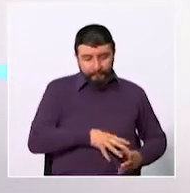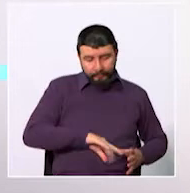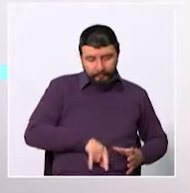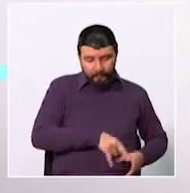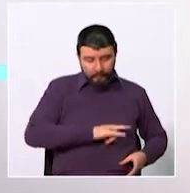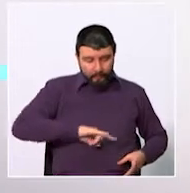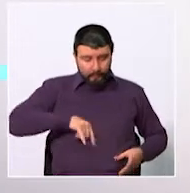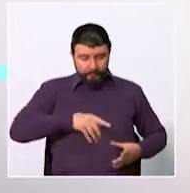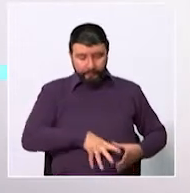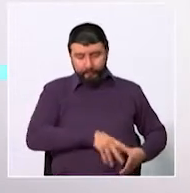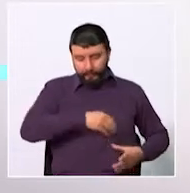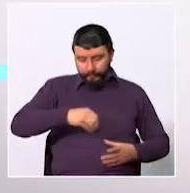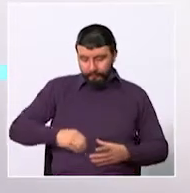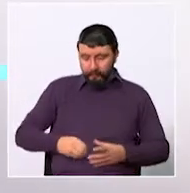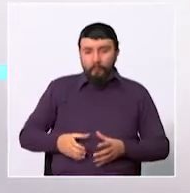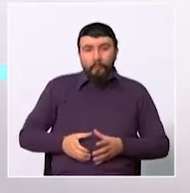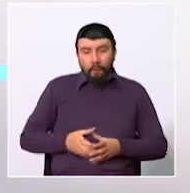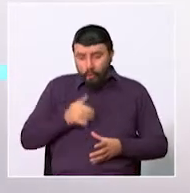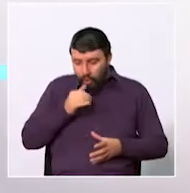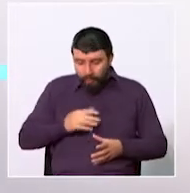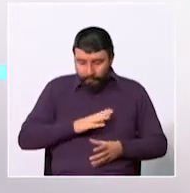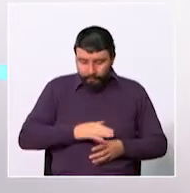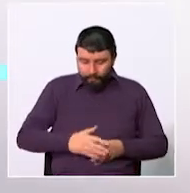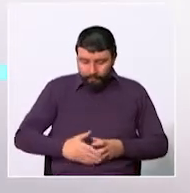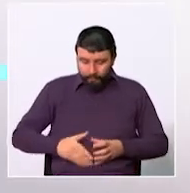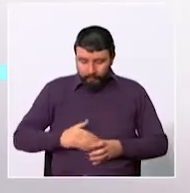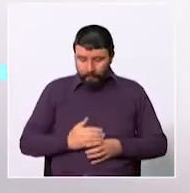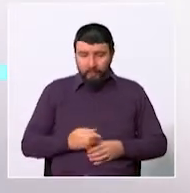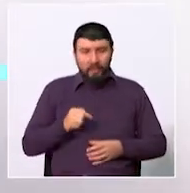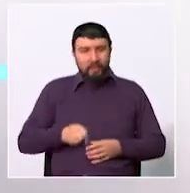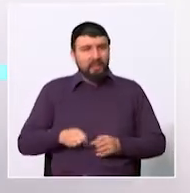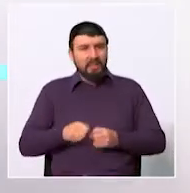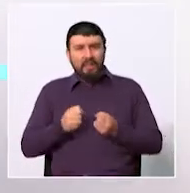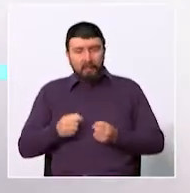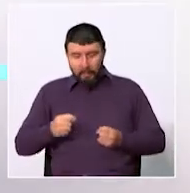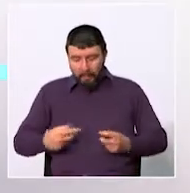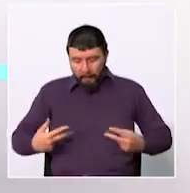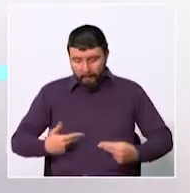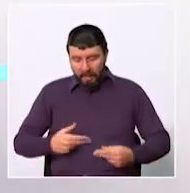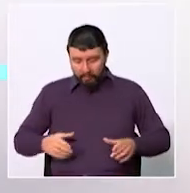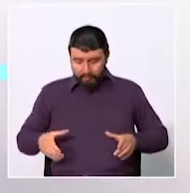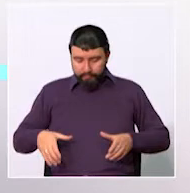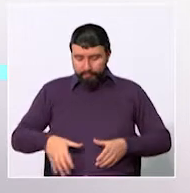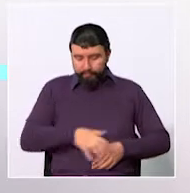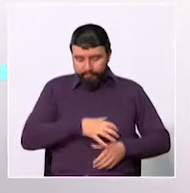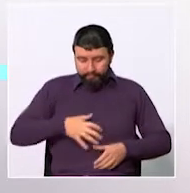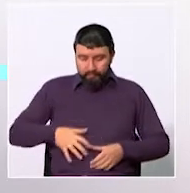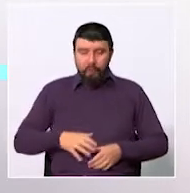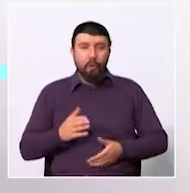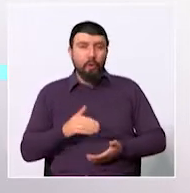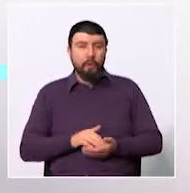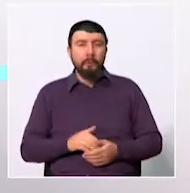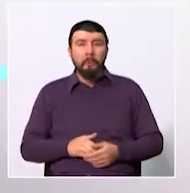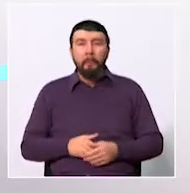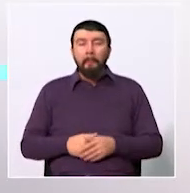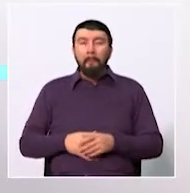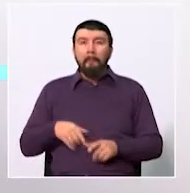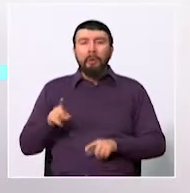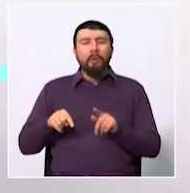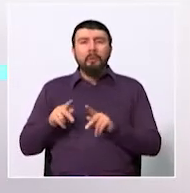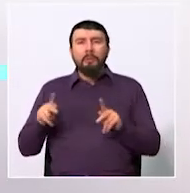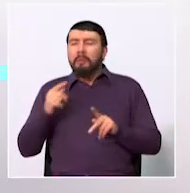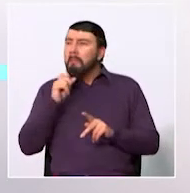en la vejiga para quitar ese pedazo de tejido que se dañó allí muchas personas que nos preguntan en